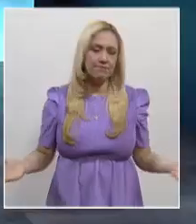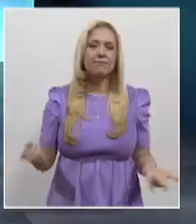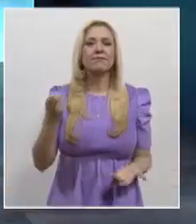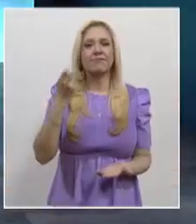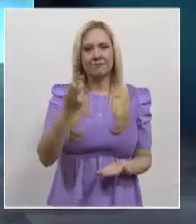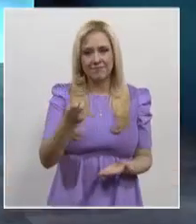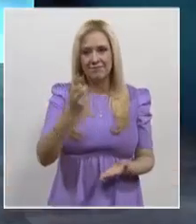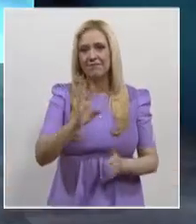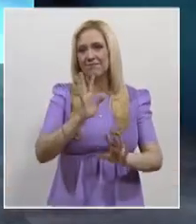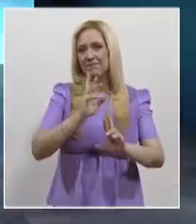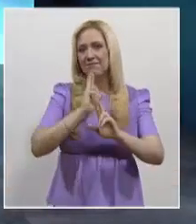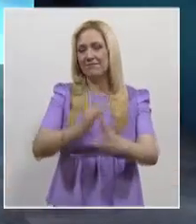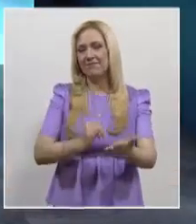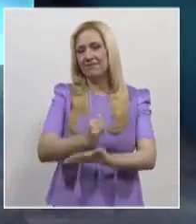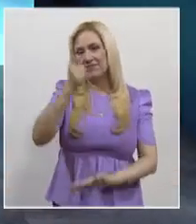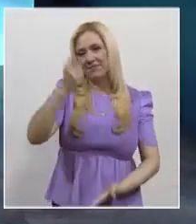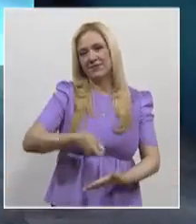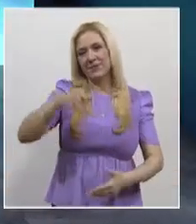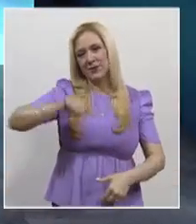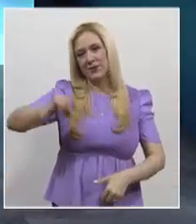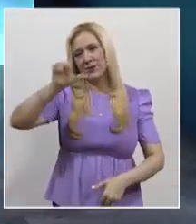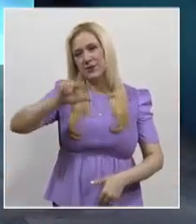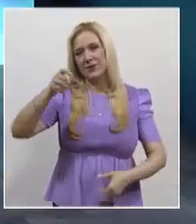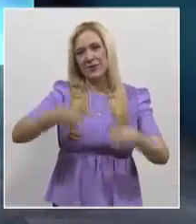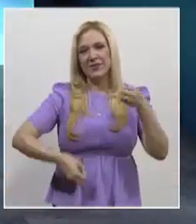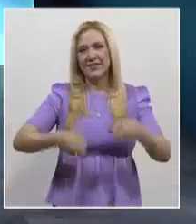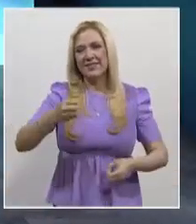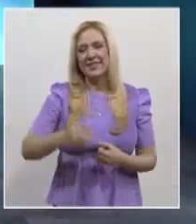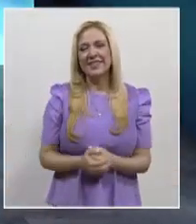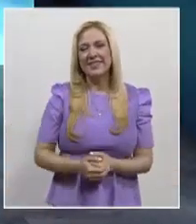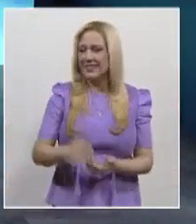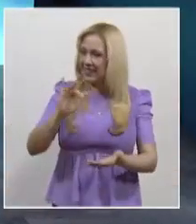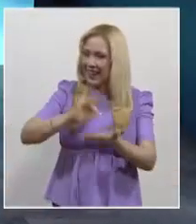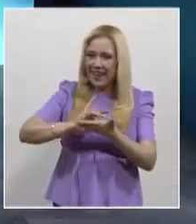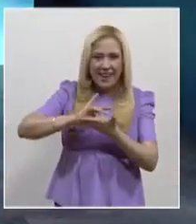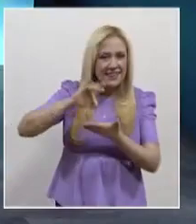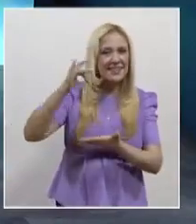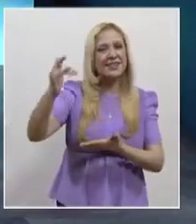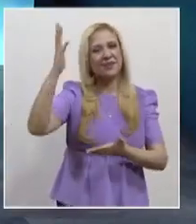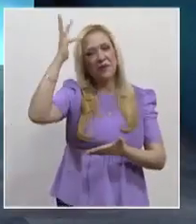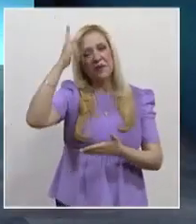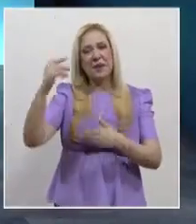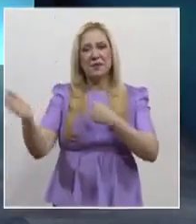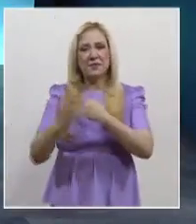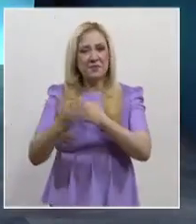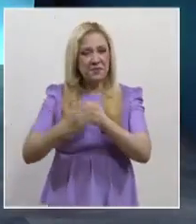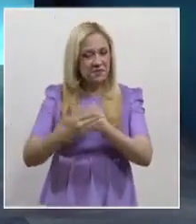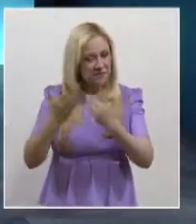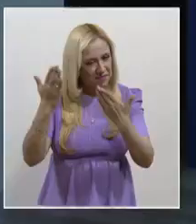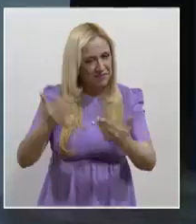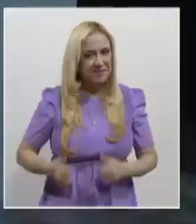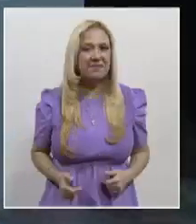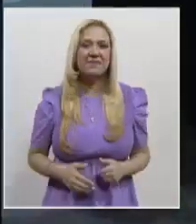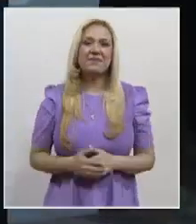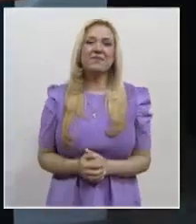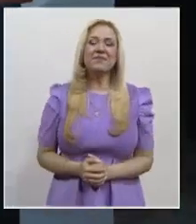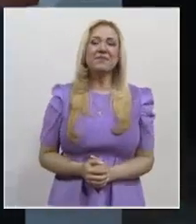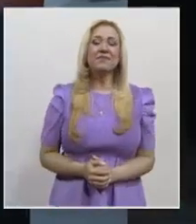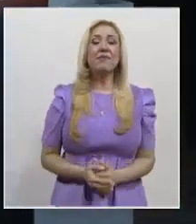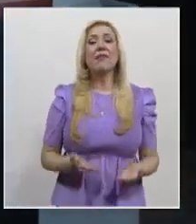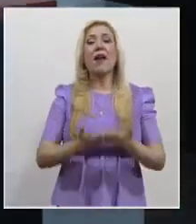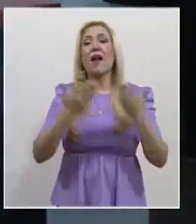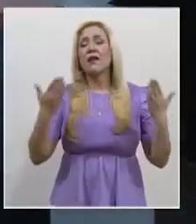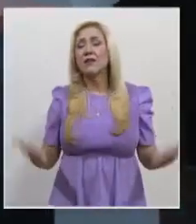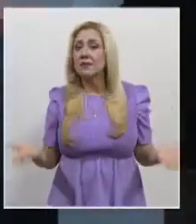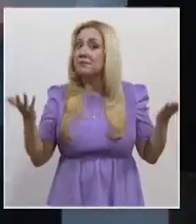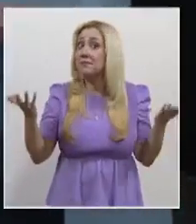que resolvió el Pleno de la Corte en la sesión de este lunes. Y estamos pendientes, Mario. Muchas gracias por la información. Vámonos